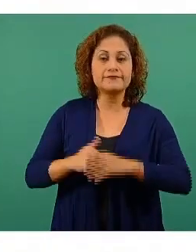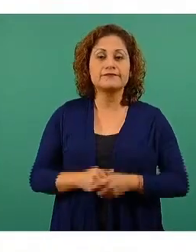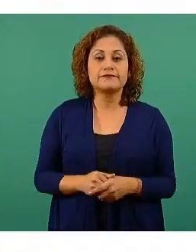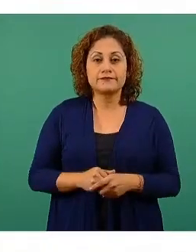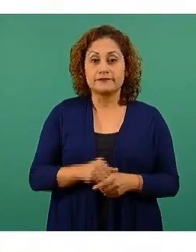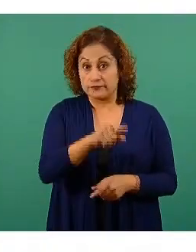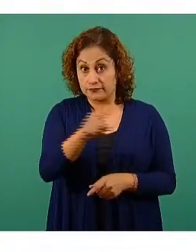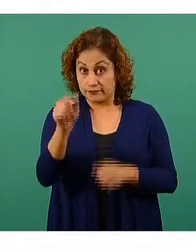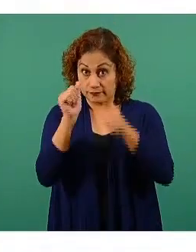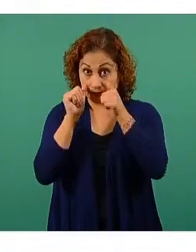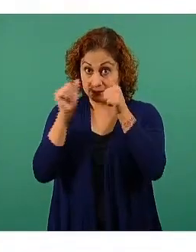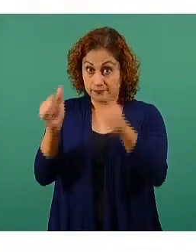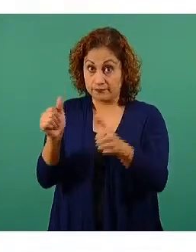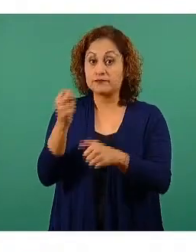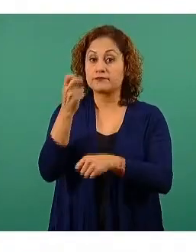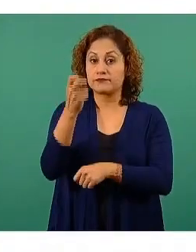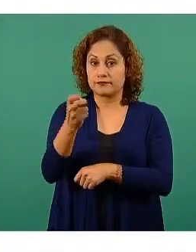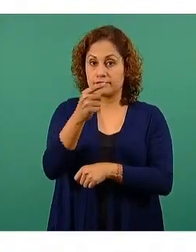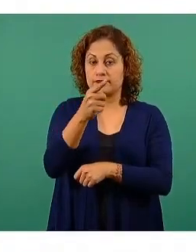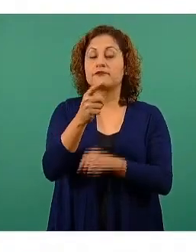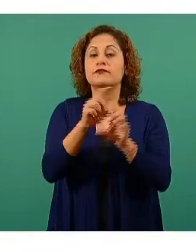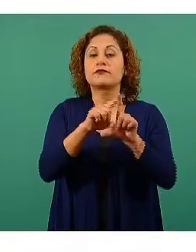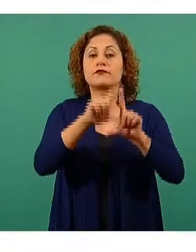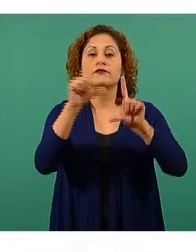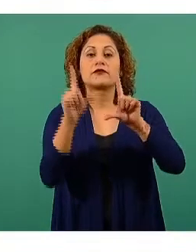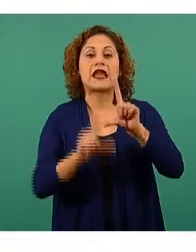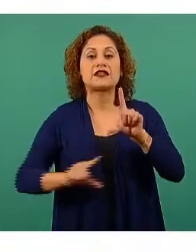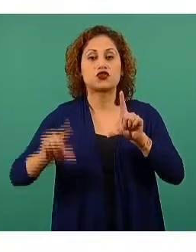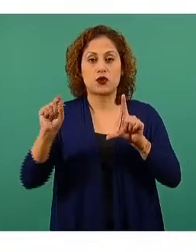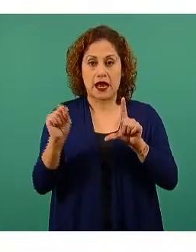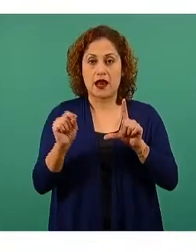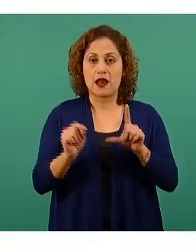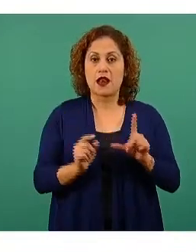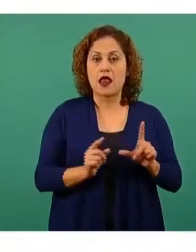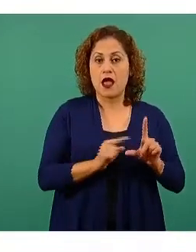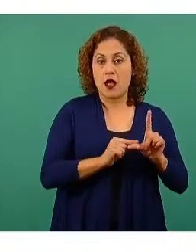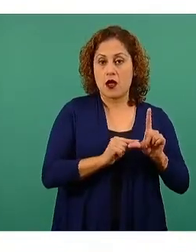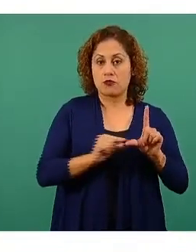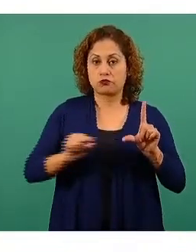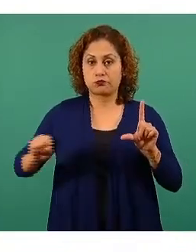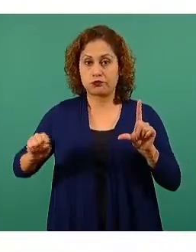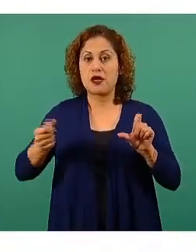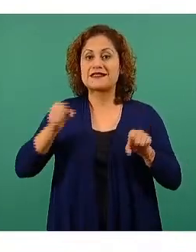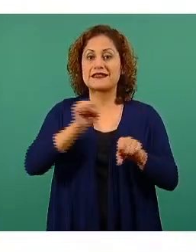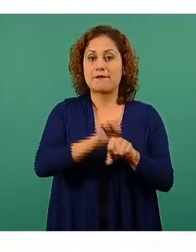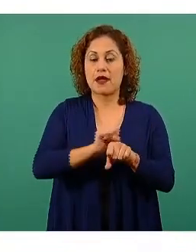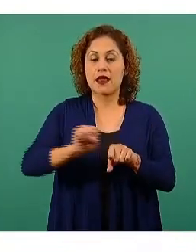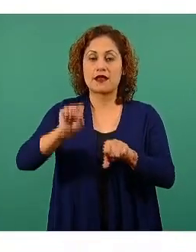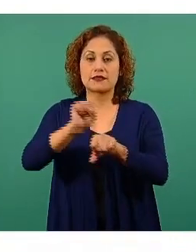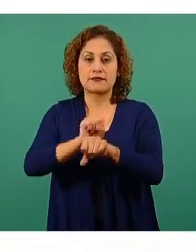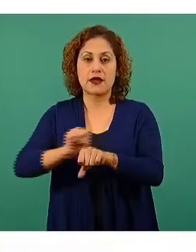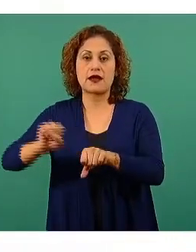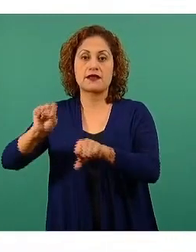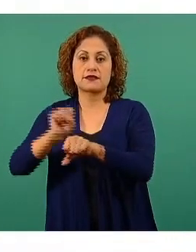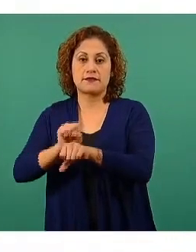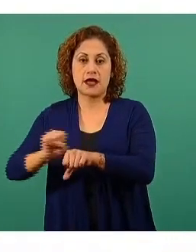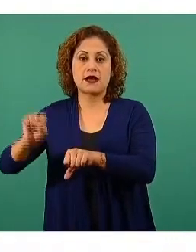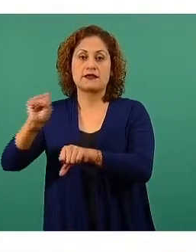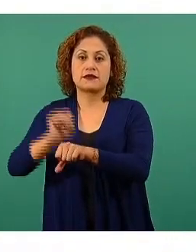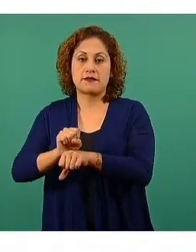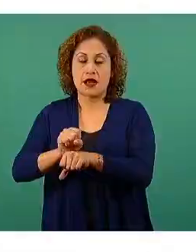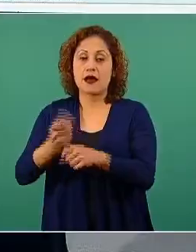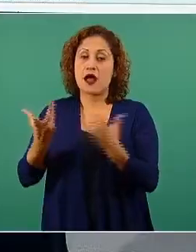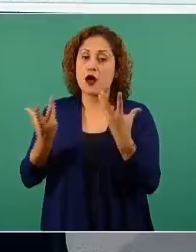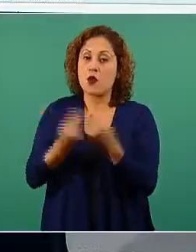justo este es el comportamiento nacional y para cada una de las semanas pues representa entonces la media de las cargas de las 32